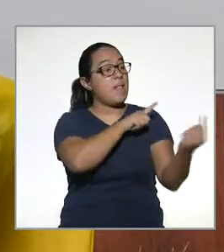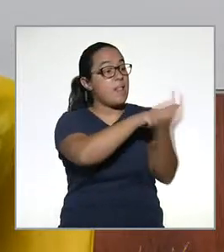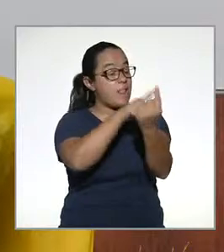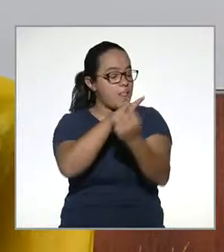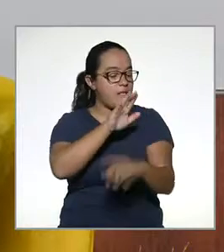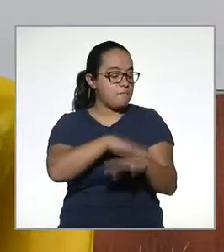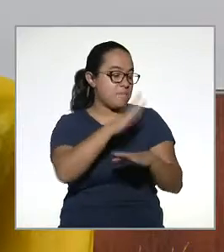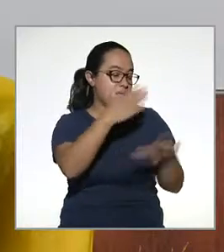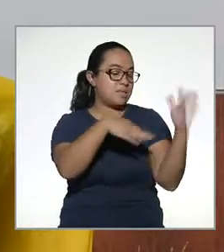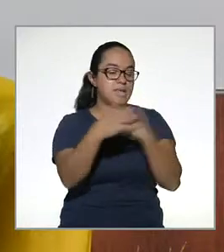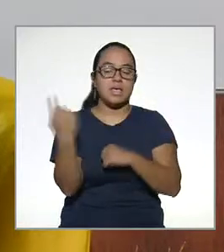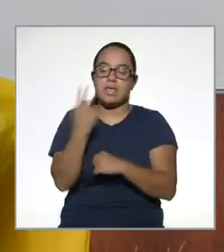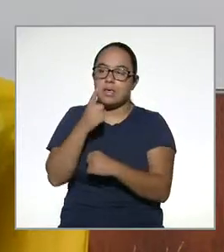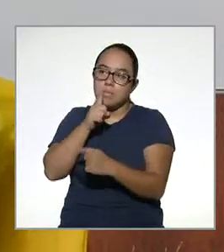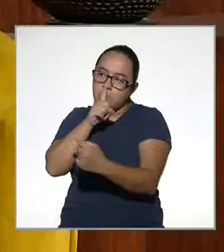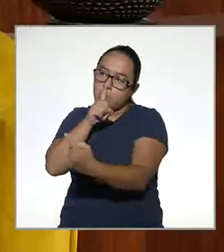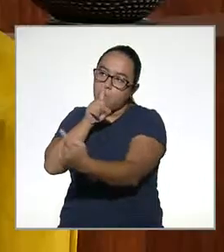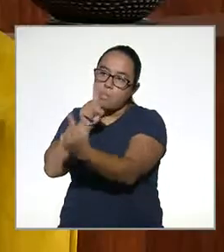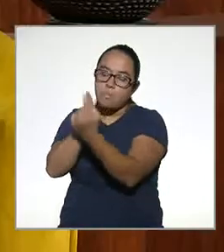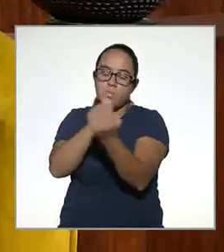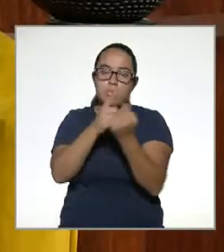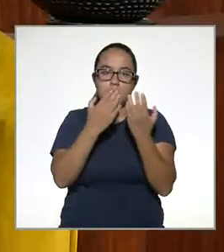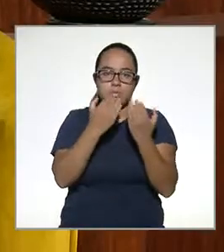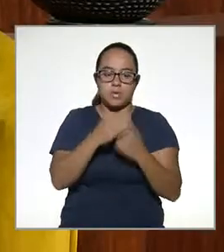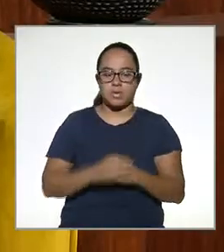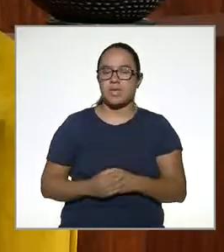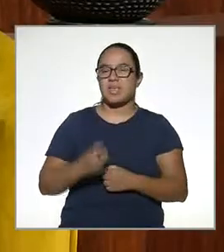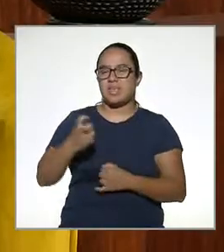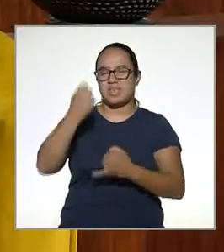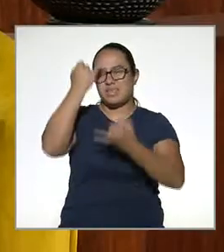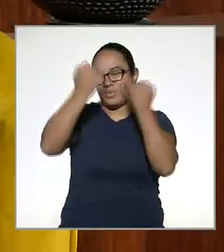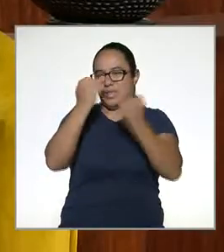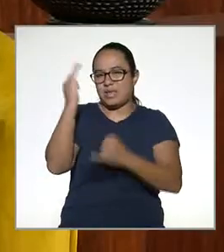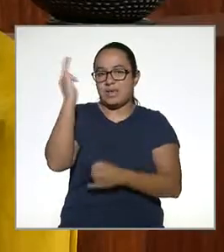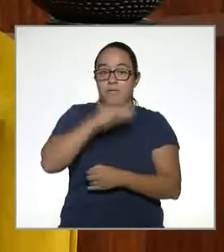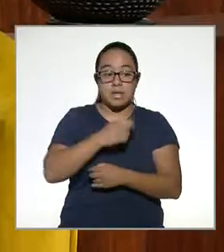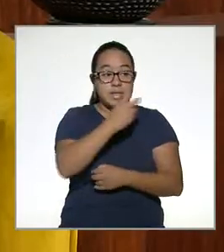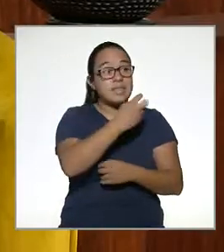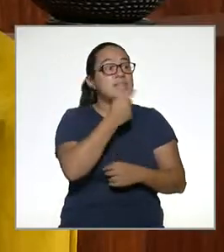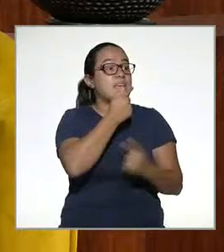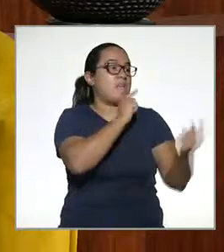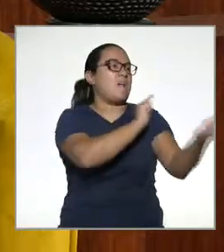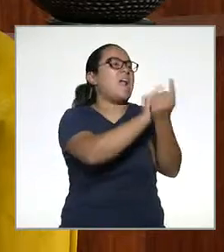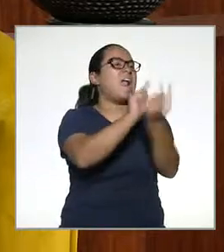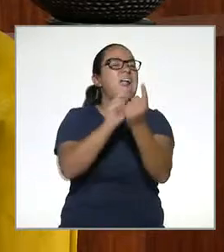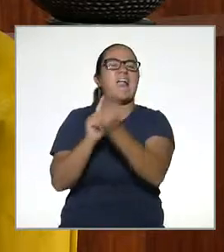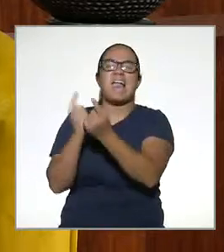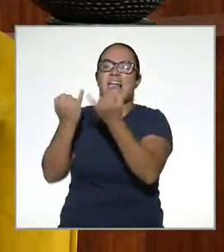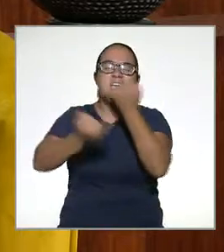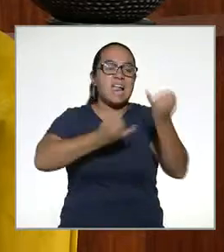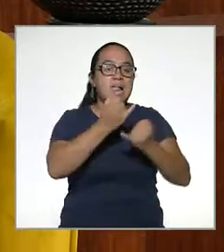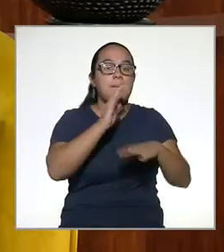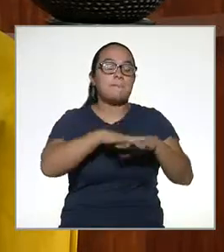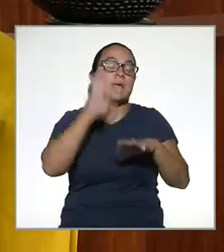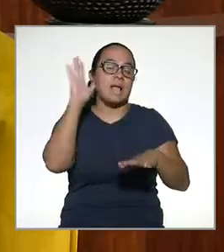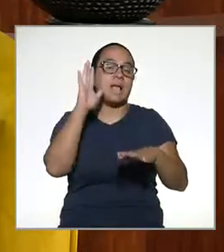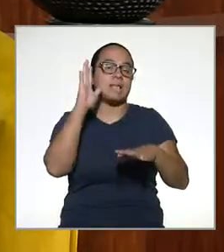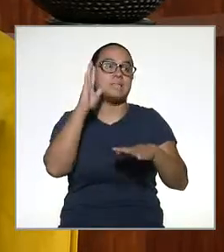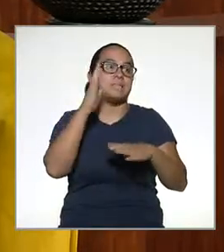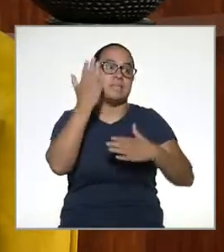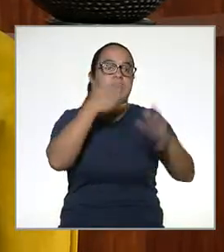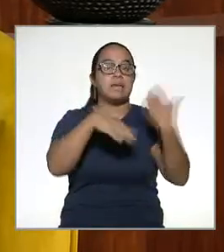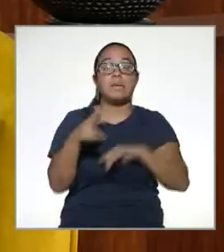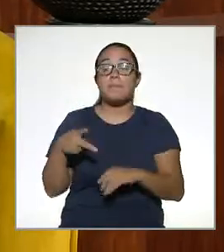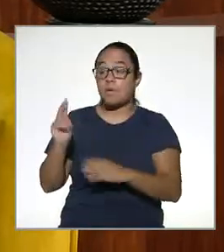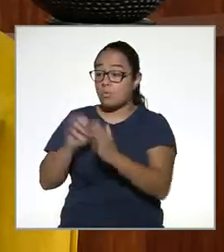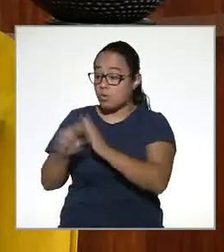ser introvertido? Es como un mito, ¿no?, también, que los niños extrovertidos tienden más al éxito, ¿no?, pero, perdón, los introvertidos, ajá, y los introvertidos